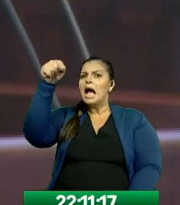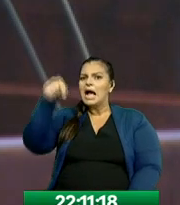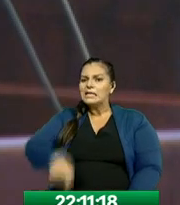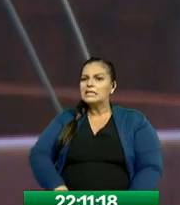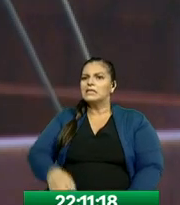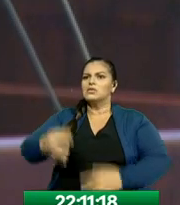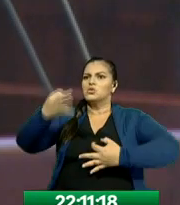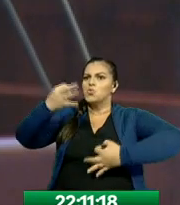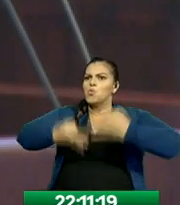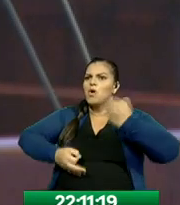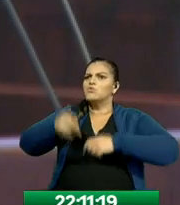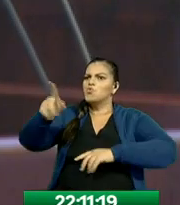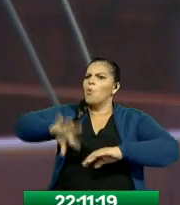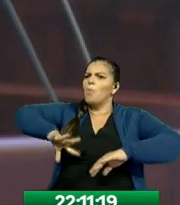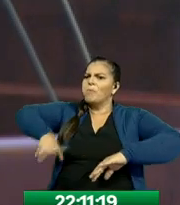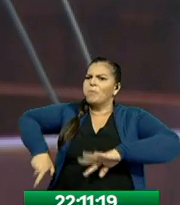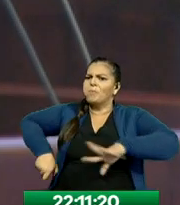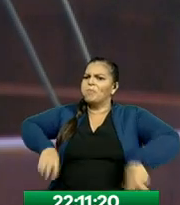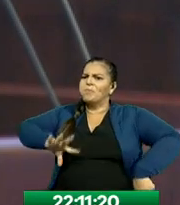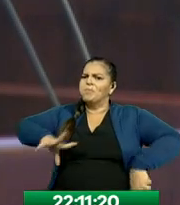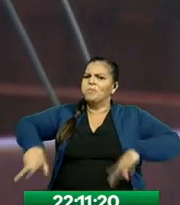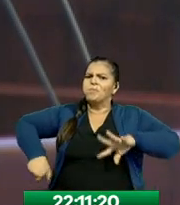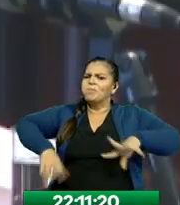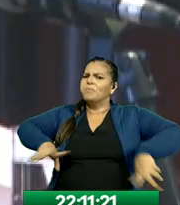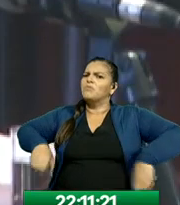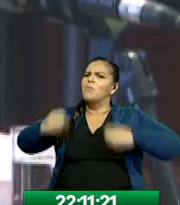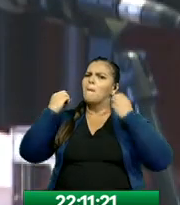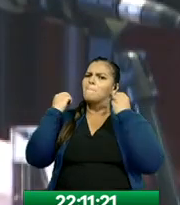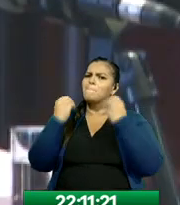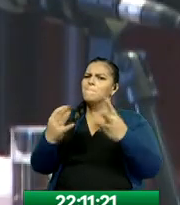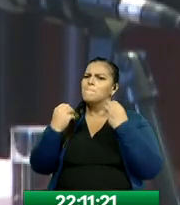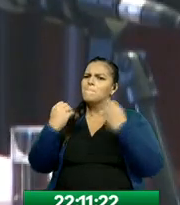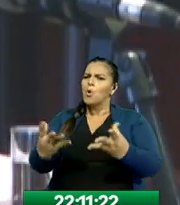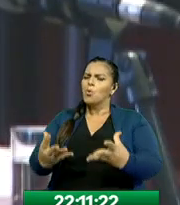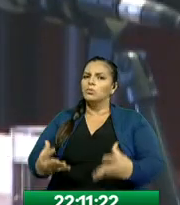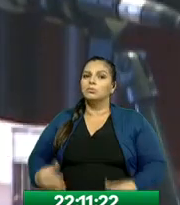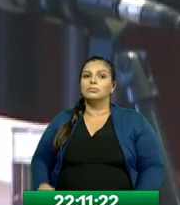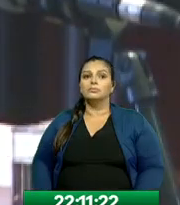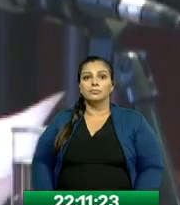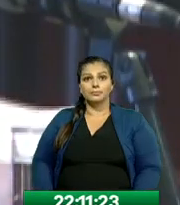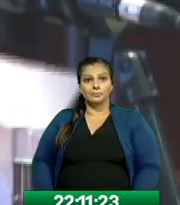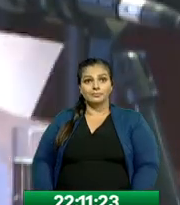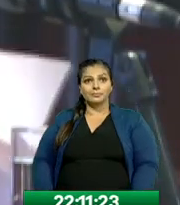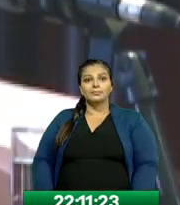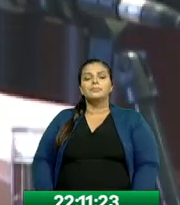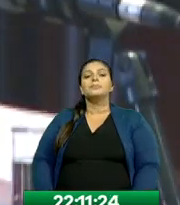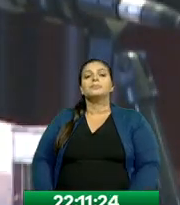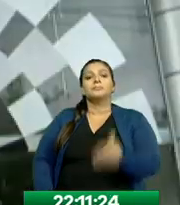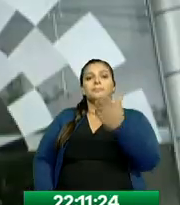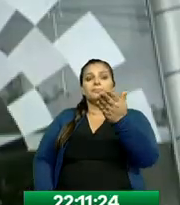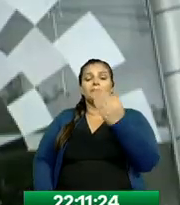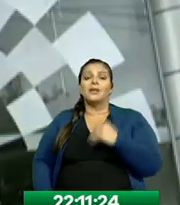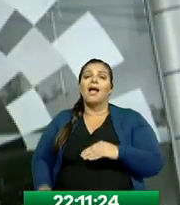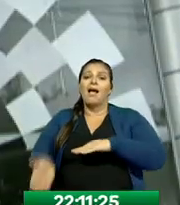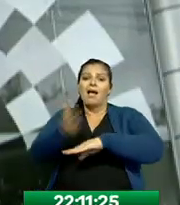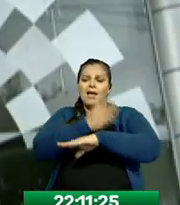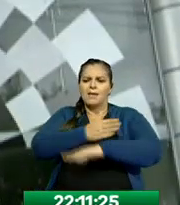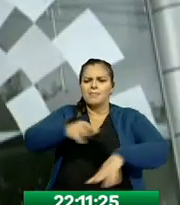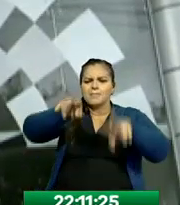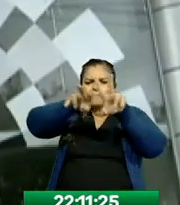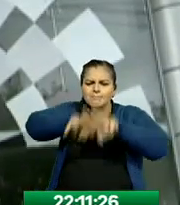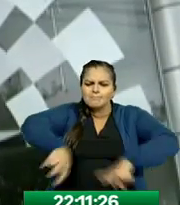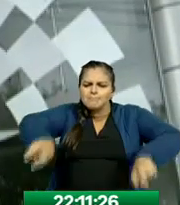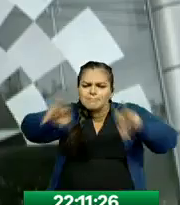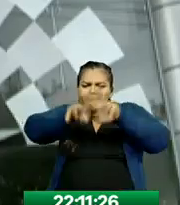grado de corrupción que extendió en el Ecuador. Defendió la labor realizada por el ente de participación. Trujillo aseguró que el trabajo